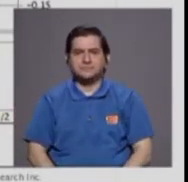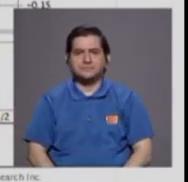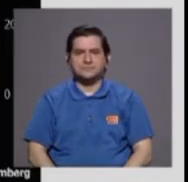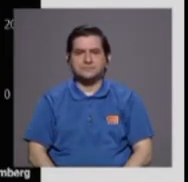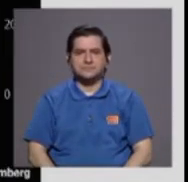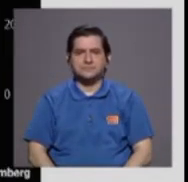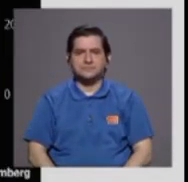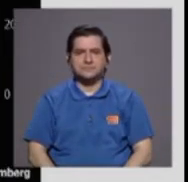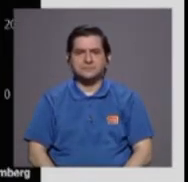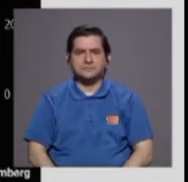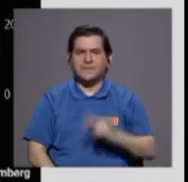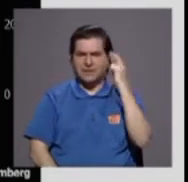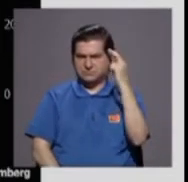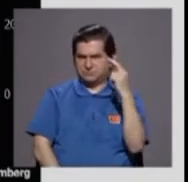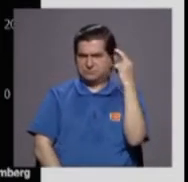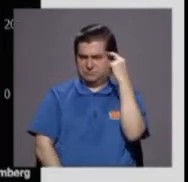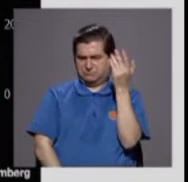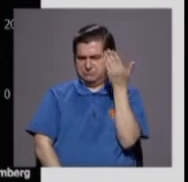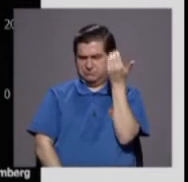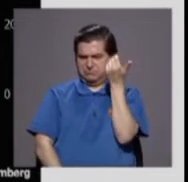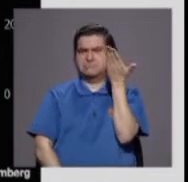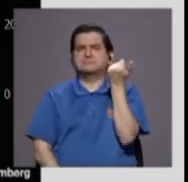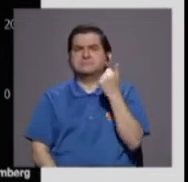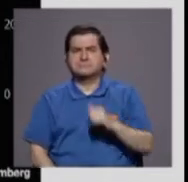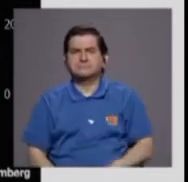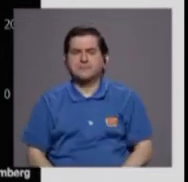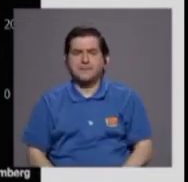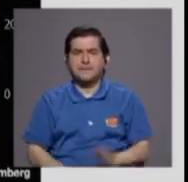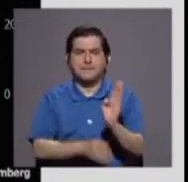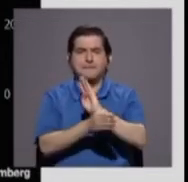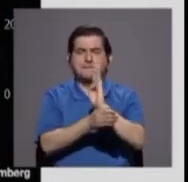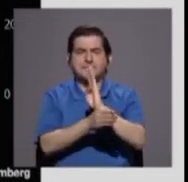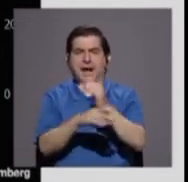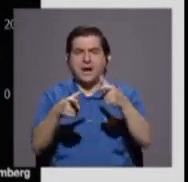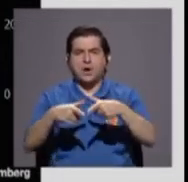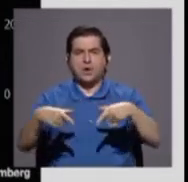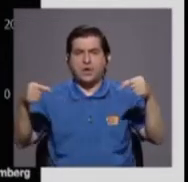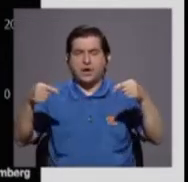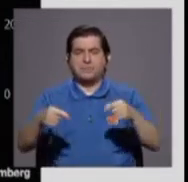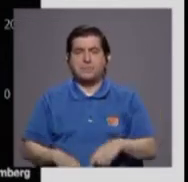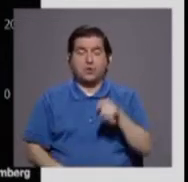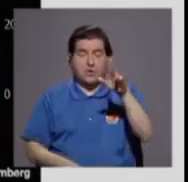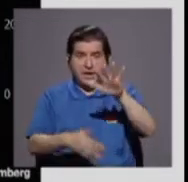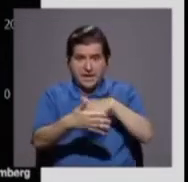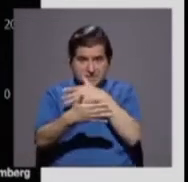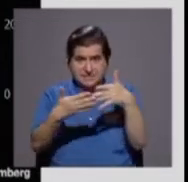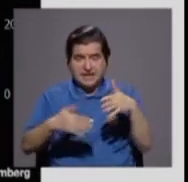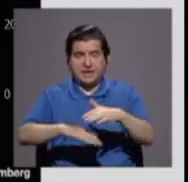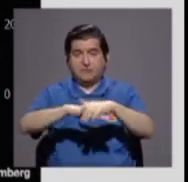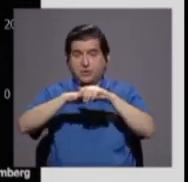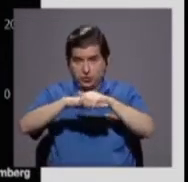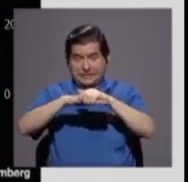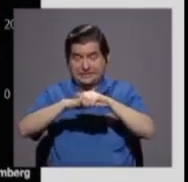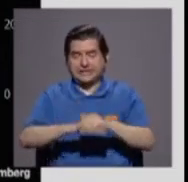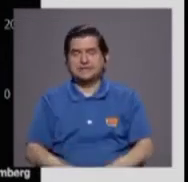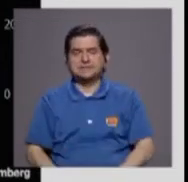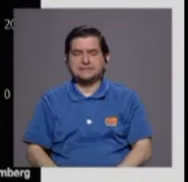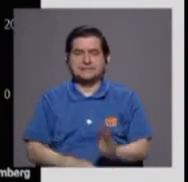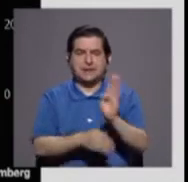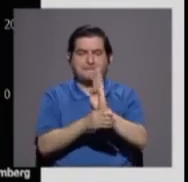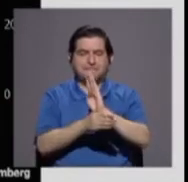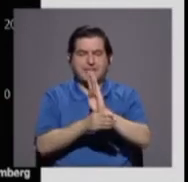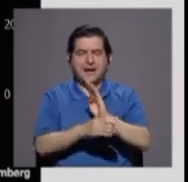Y esto se debe, entre otras cosas, a que el Banco de Japón, bueno, este gráfico está en inglés, el Banco de